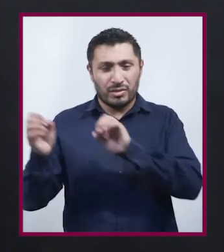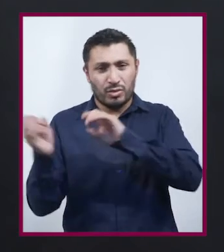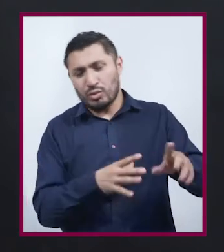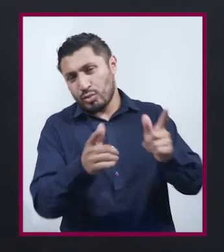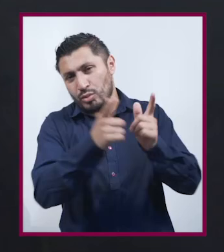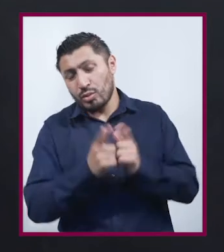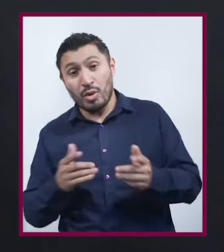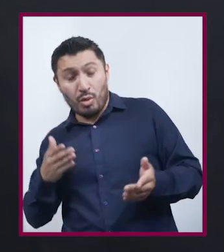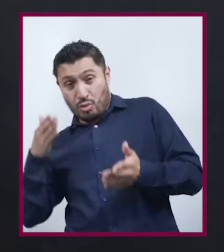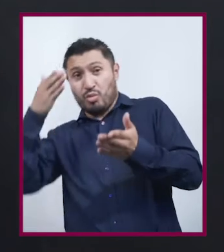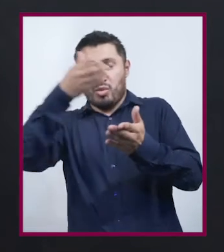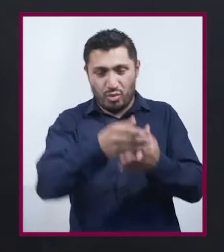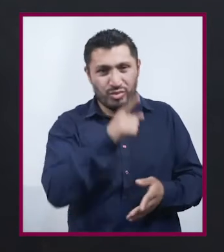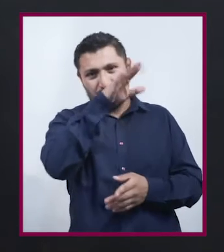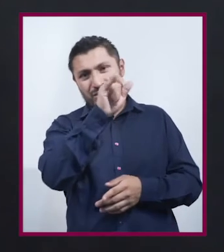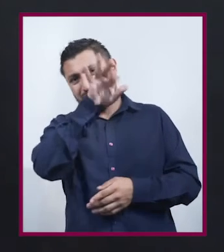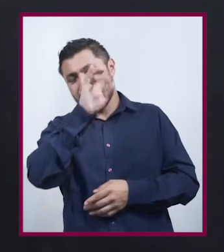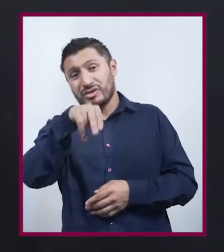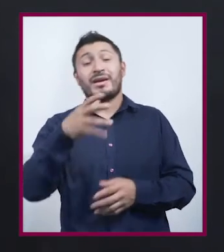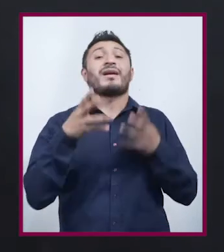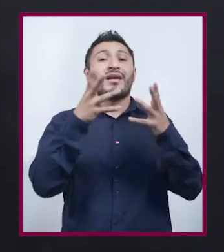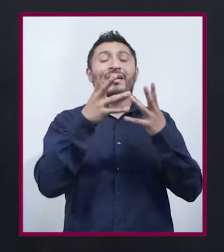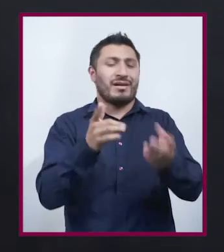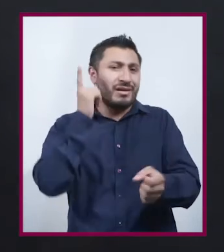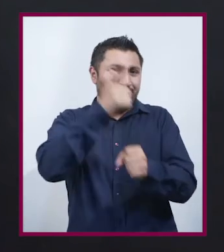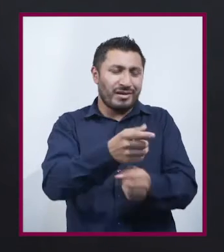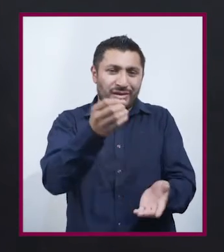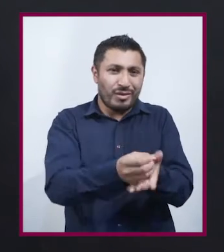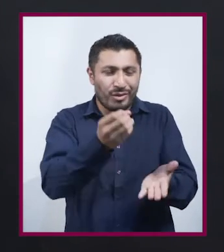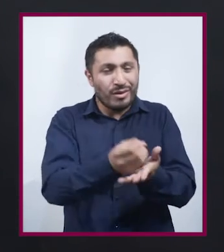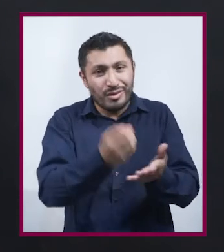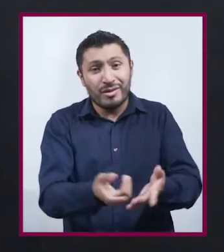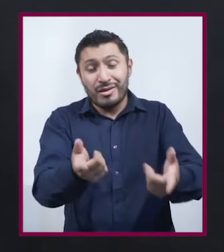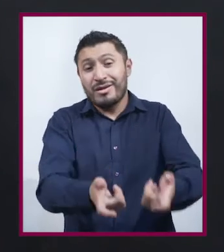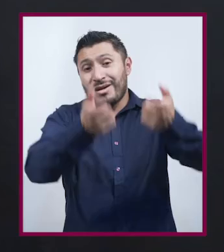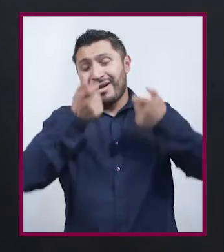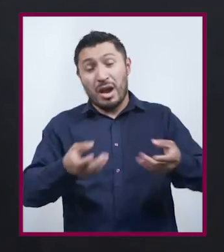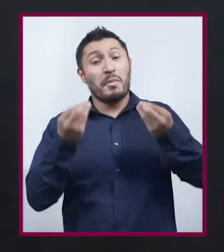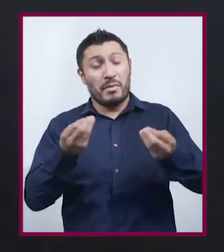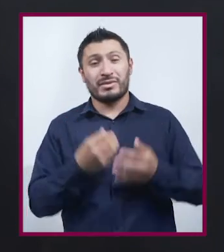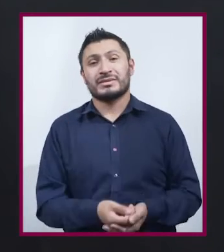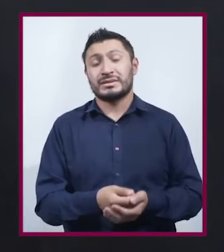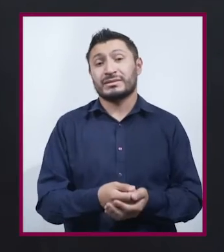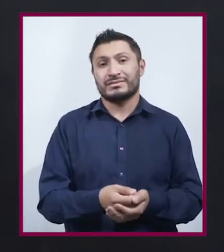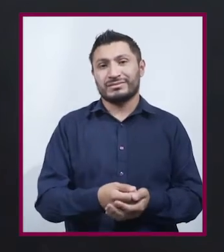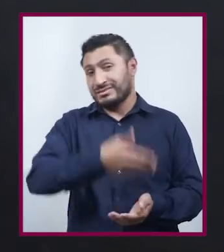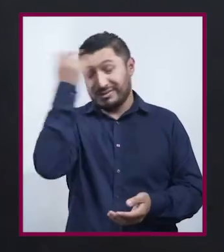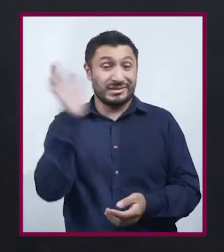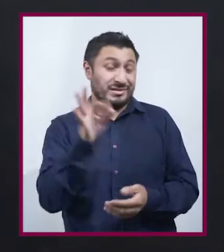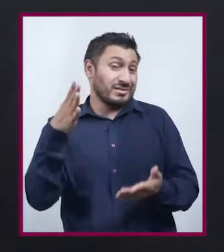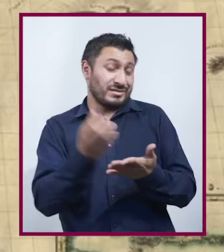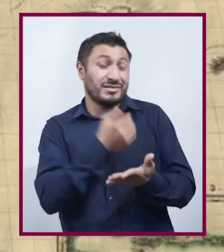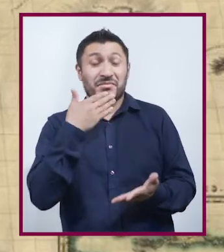la guarnición y se aventaron al estado de California con el anhelo de encontrar pepitas de oro que les hicieran ganar mucho dinero. Desconozco